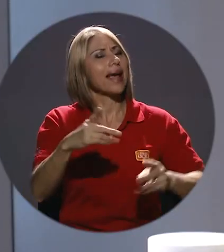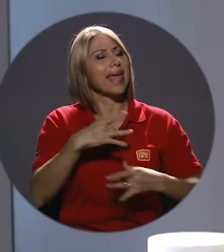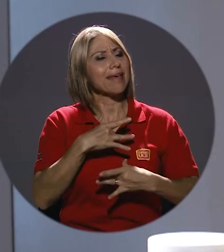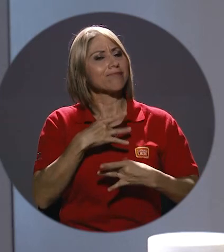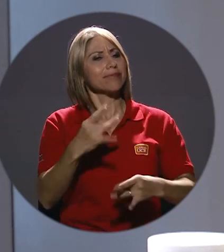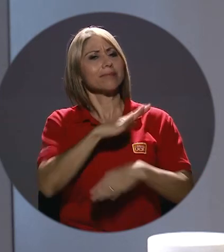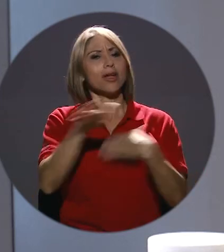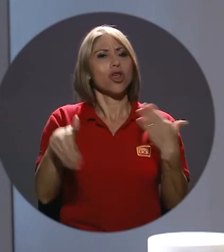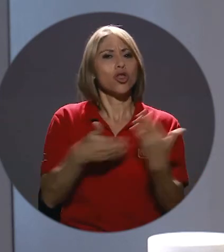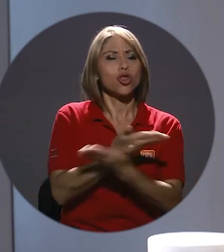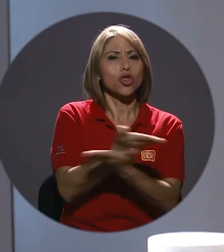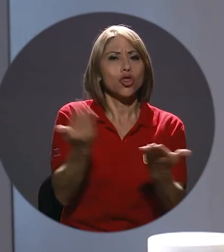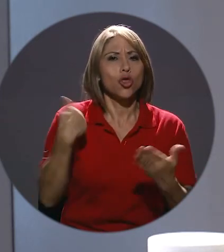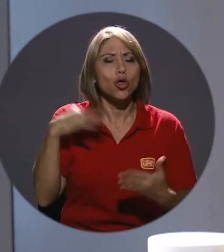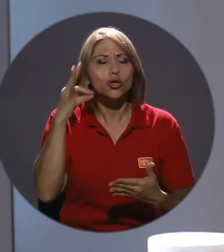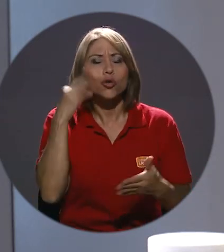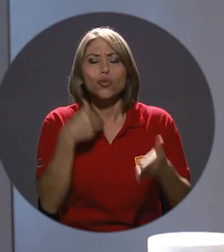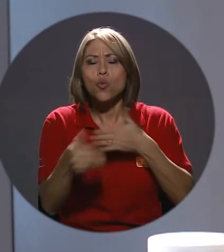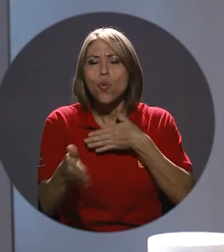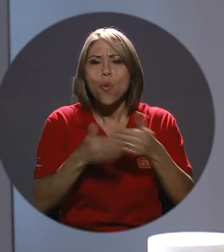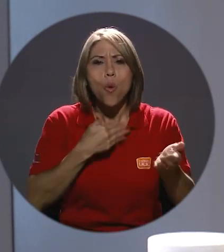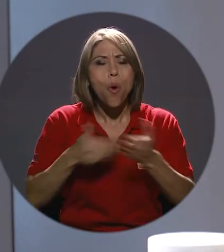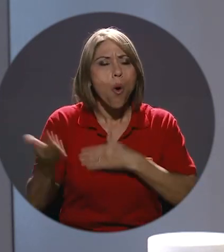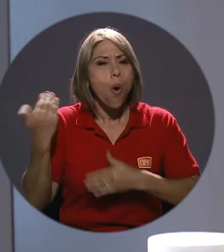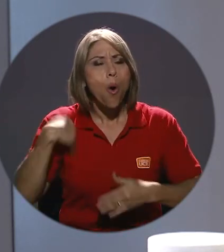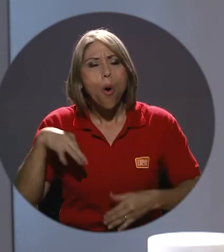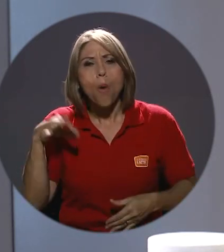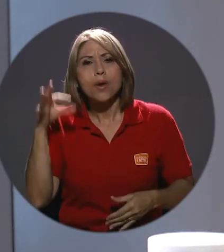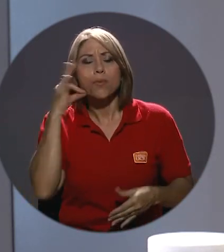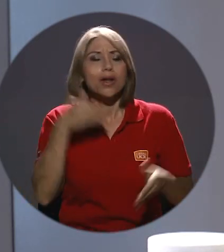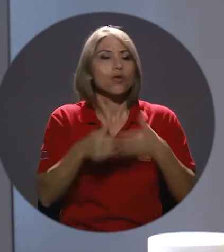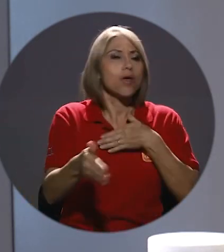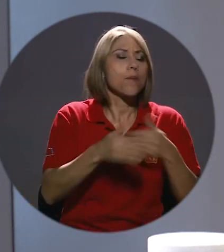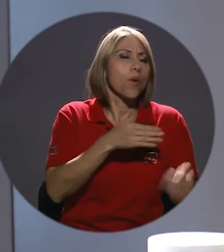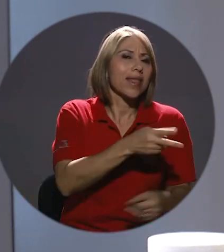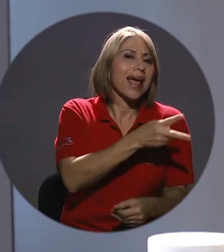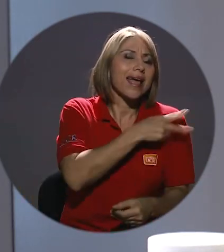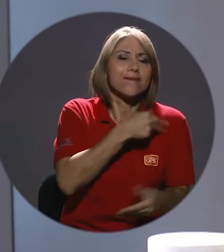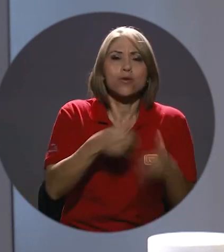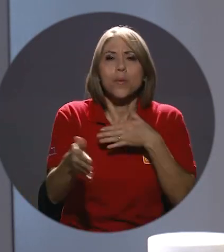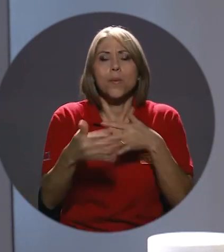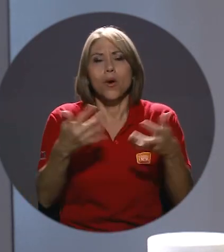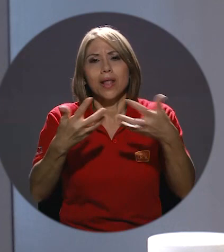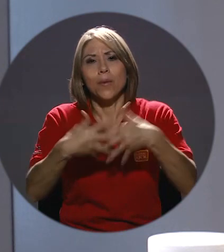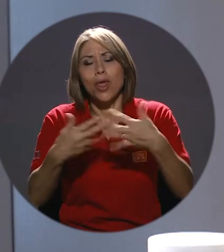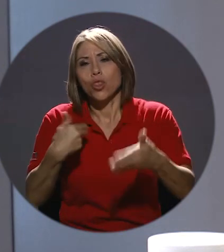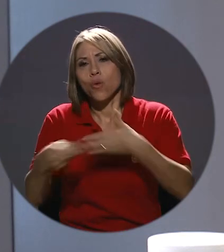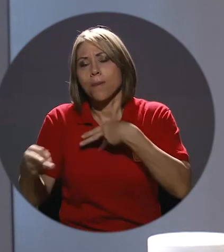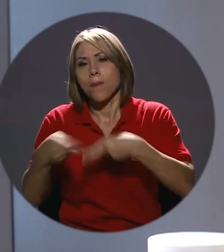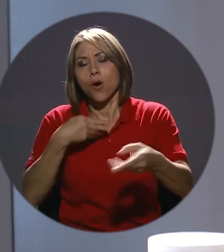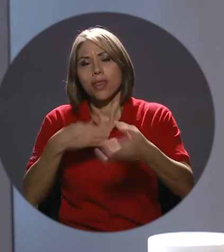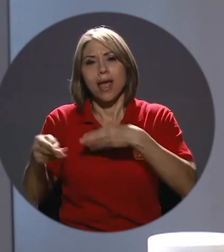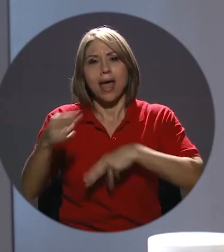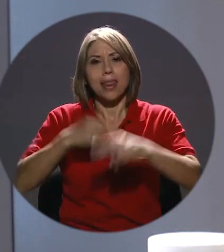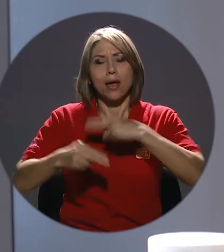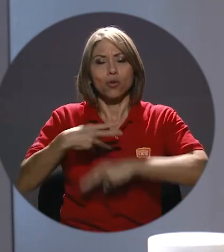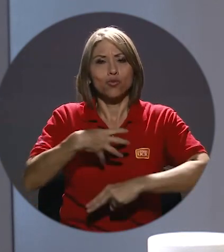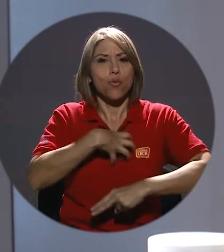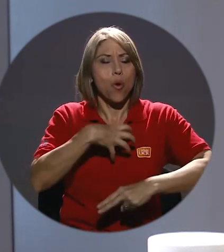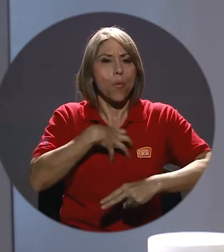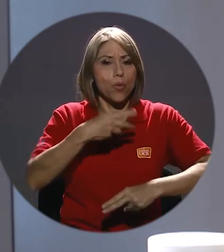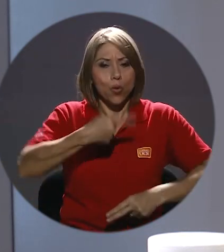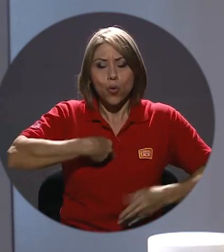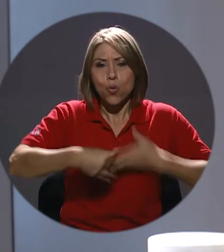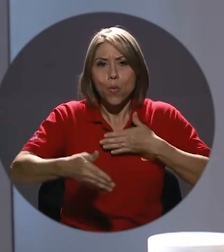todas, independientemente de si somos hombres, mujeres, si somos empleadores, si somos emprendedores, ¿verdad? Si somos Estado,